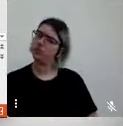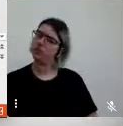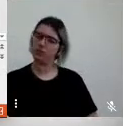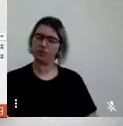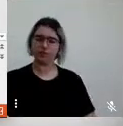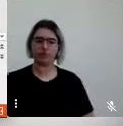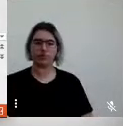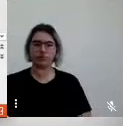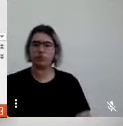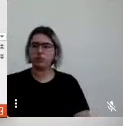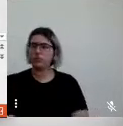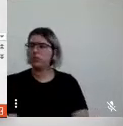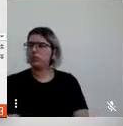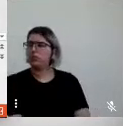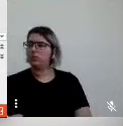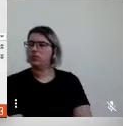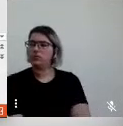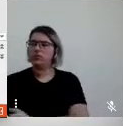Por otro lado, a nivel